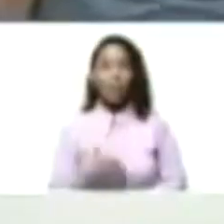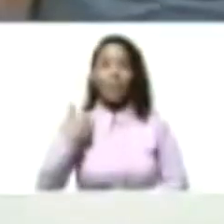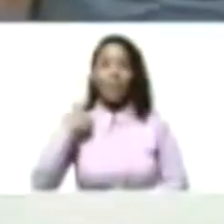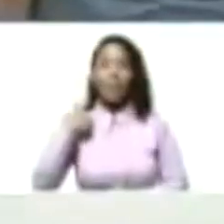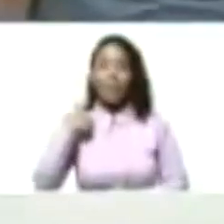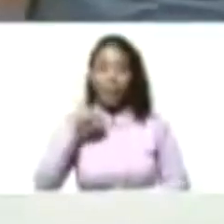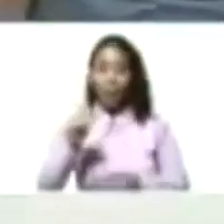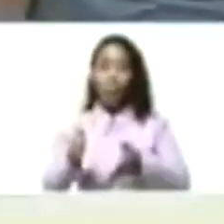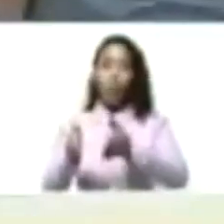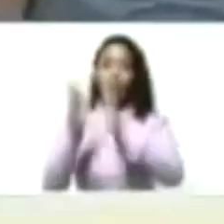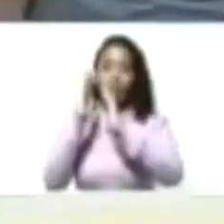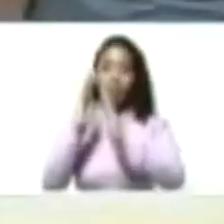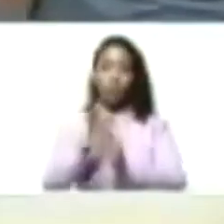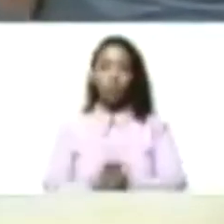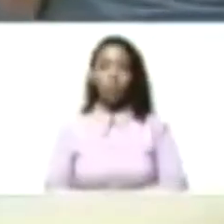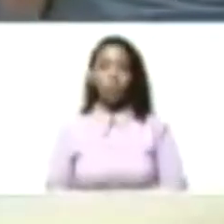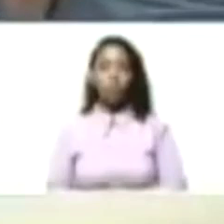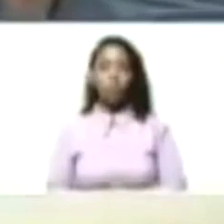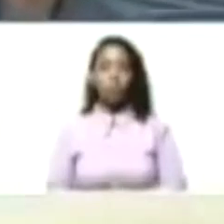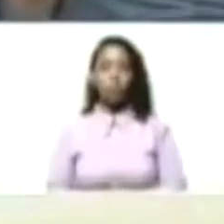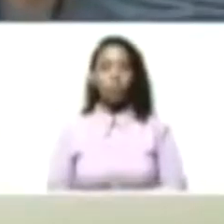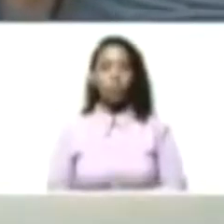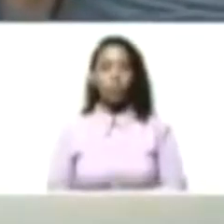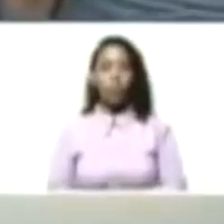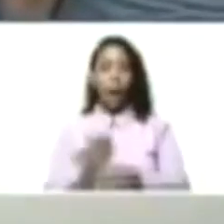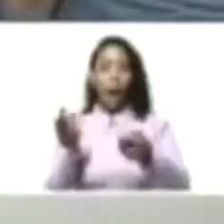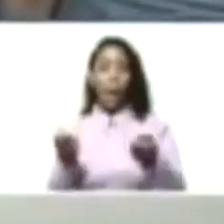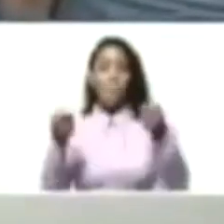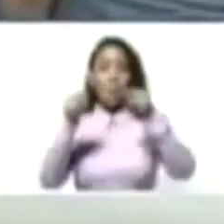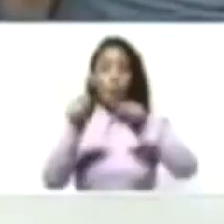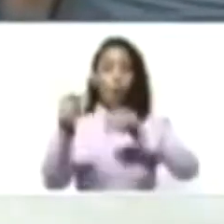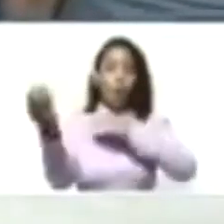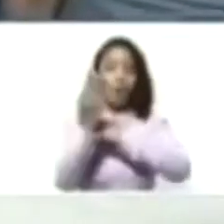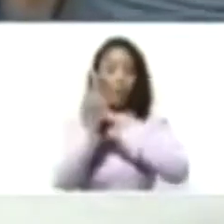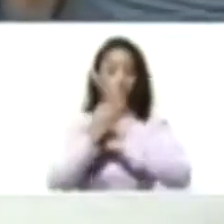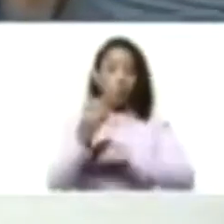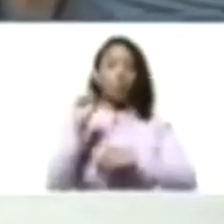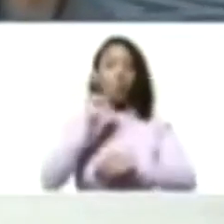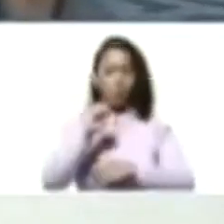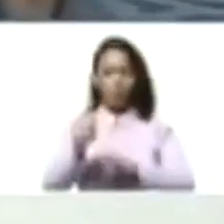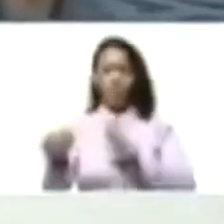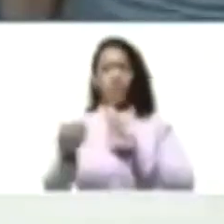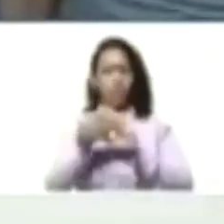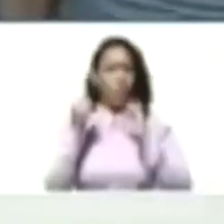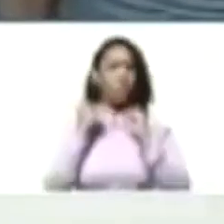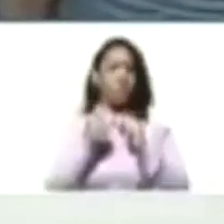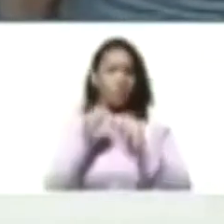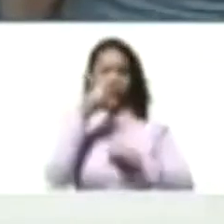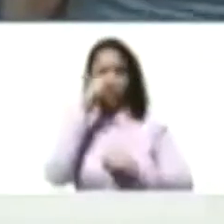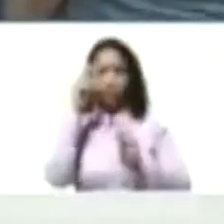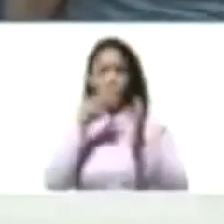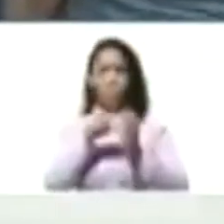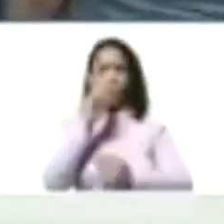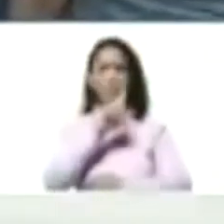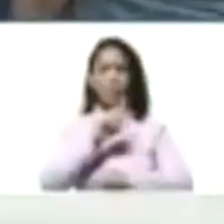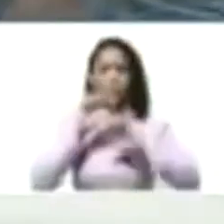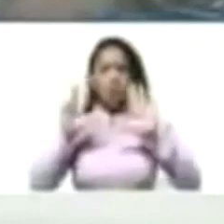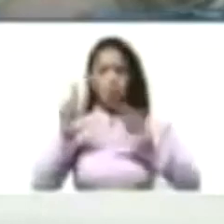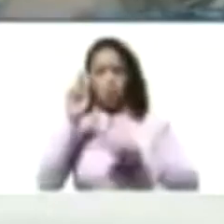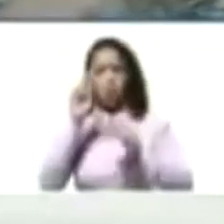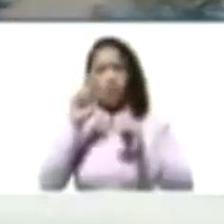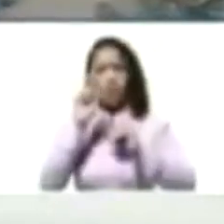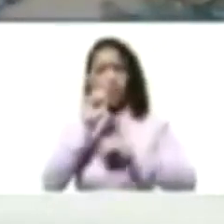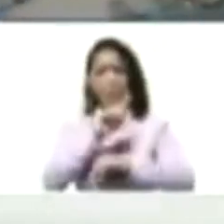la infraestructura. El bloqueo y las sanciones nos afectaron duramente entre el año 18, 19, 20, y se